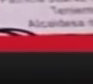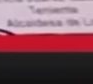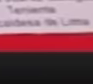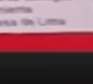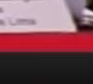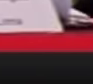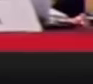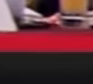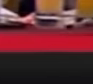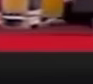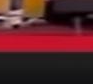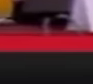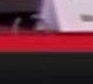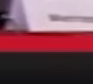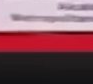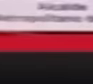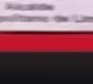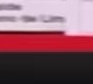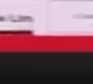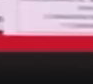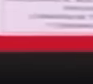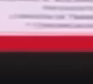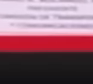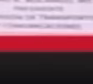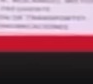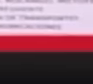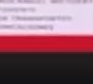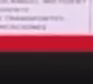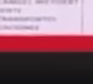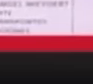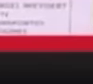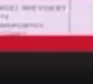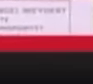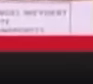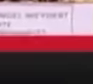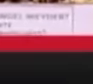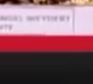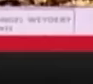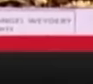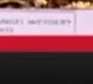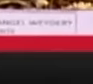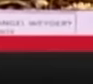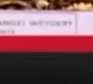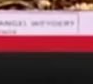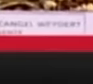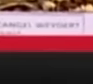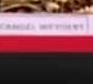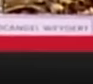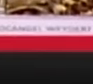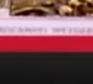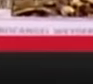Continúe, señor. Gracias, señor presidente. También se nos ha hablado sobre el tema de los